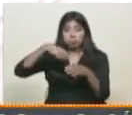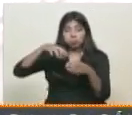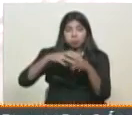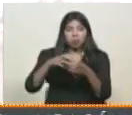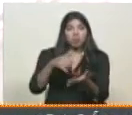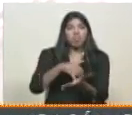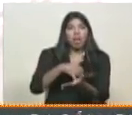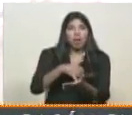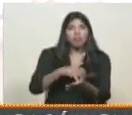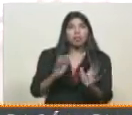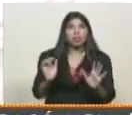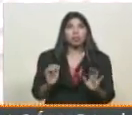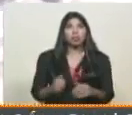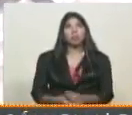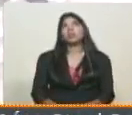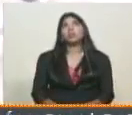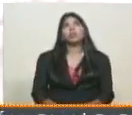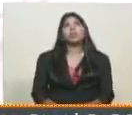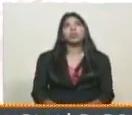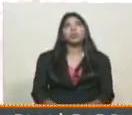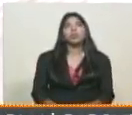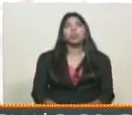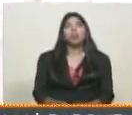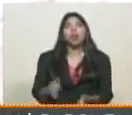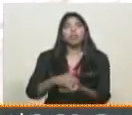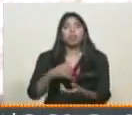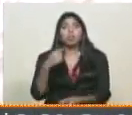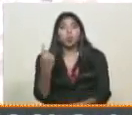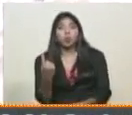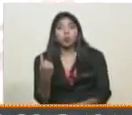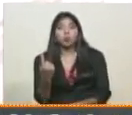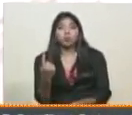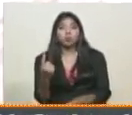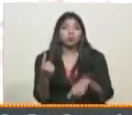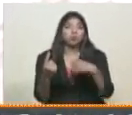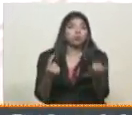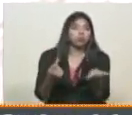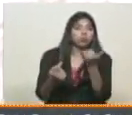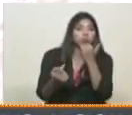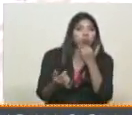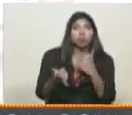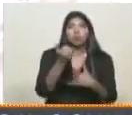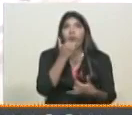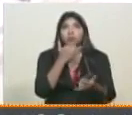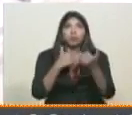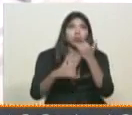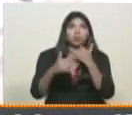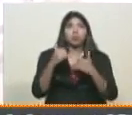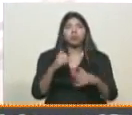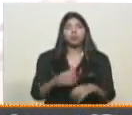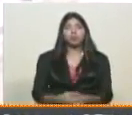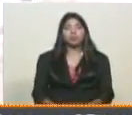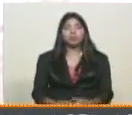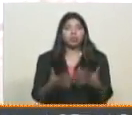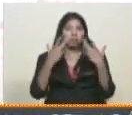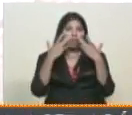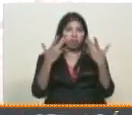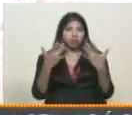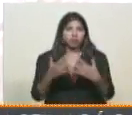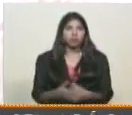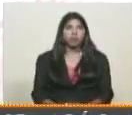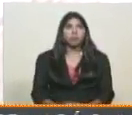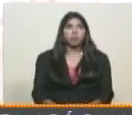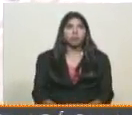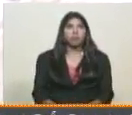decirlo así digamos que es estática es integral si falla uno avanza con el otro si falla el otro van con uno nunca hay que descansar y están todas las cartas sobre la mesa ahora bien si me